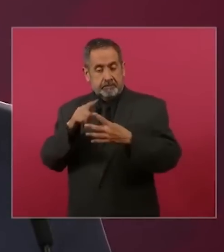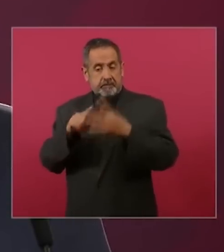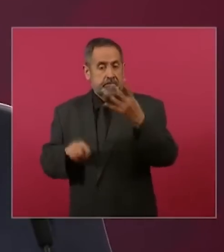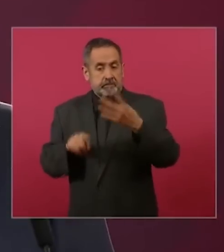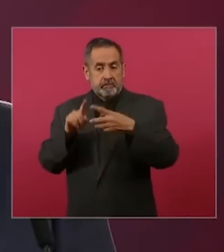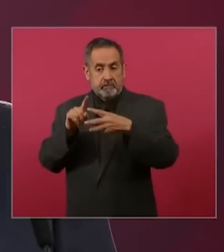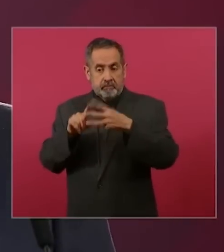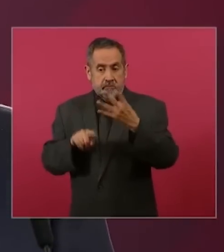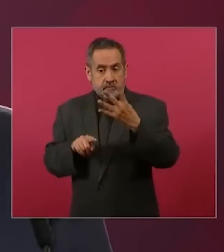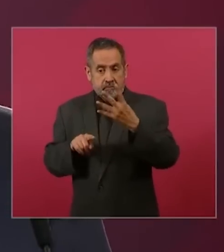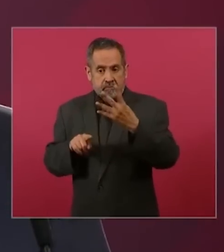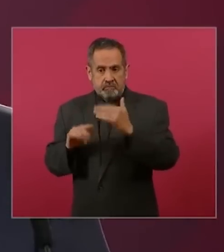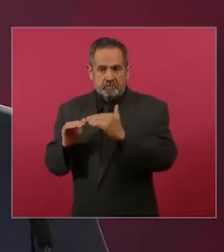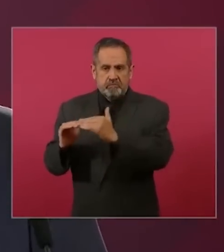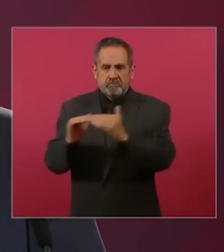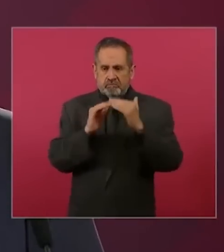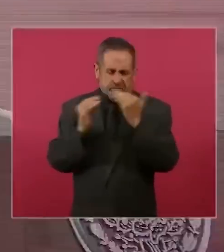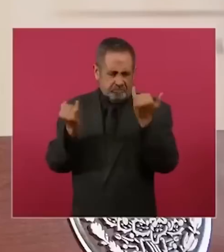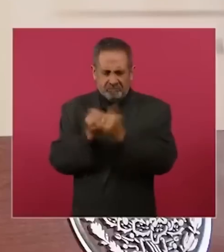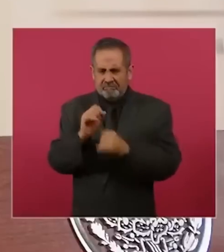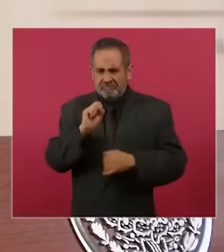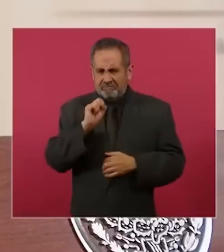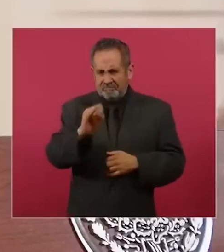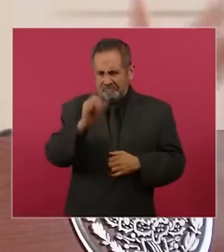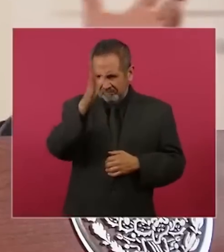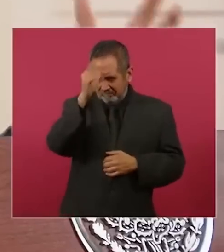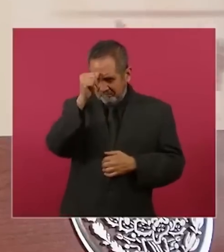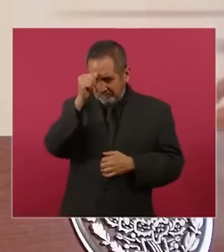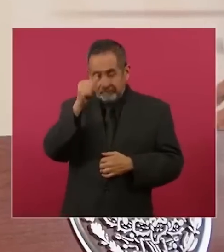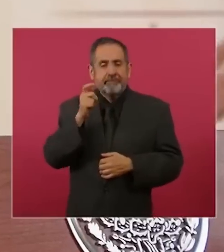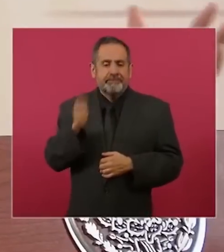fue unánime, es decir,